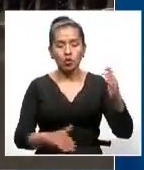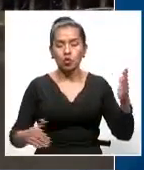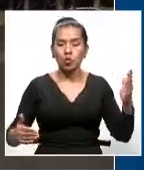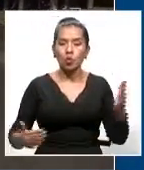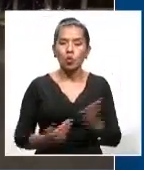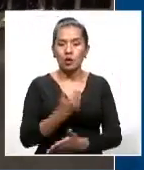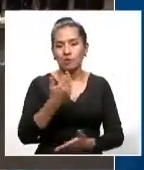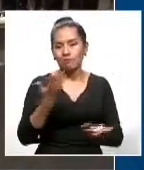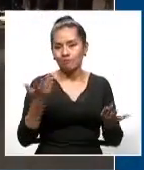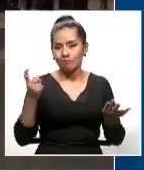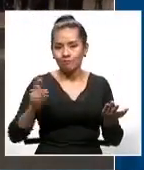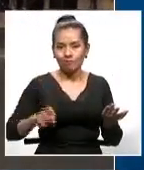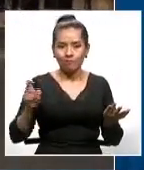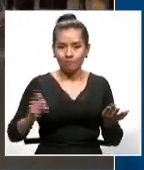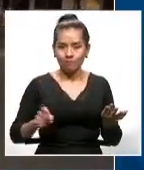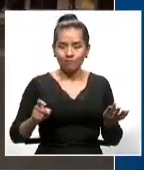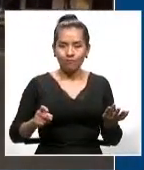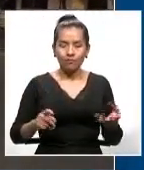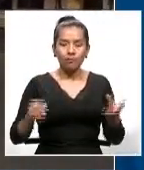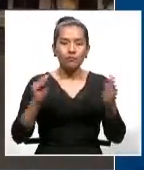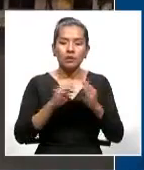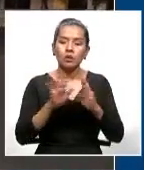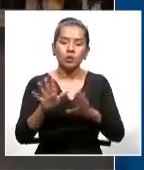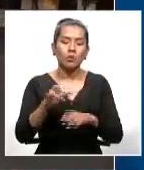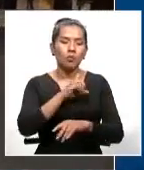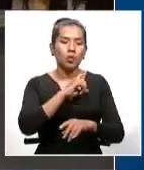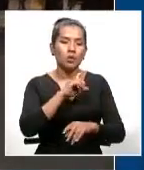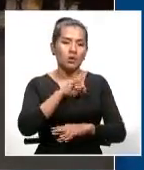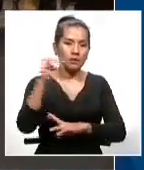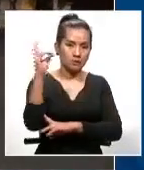lugar. Al mismo tiempo, la policía